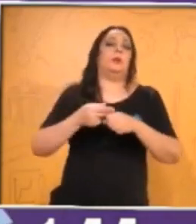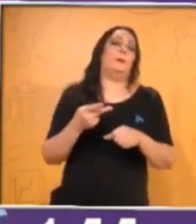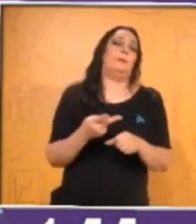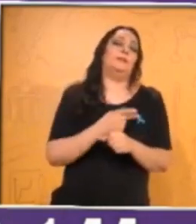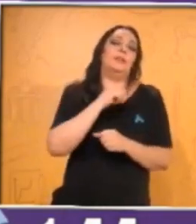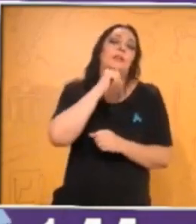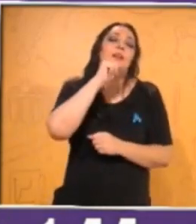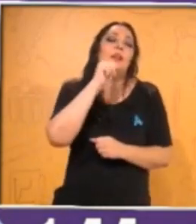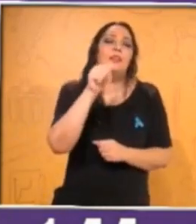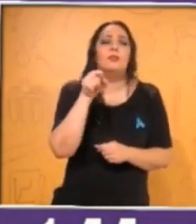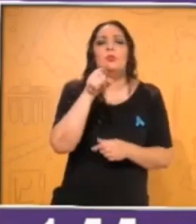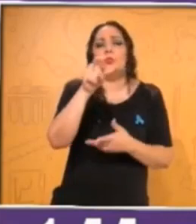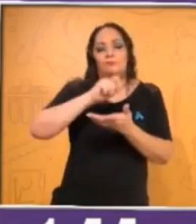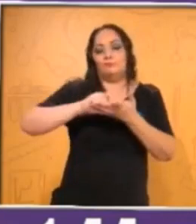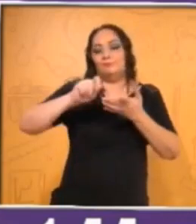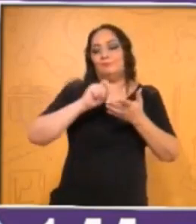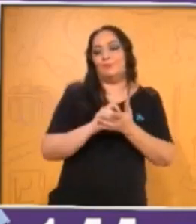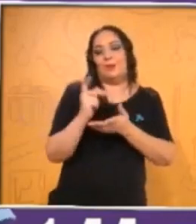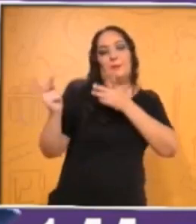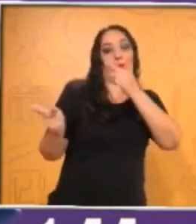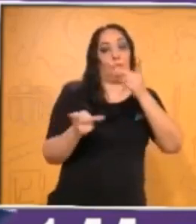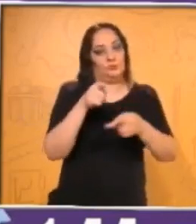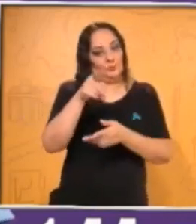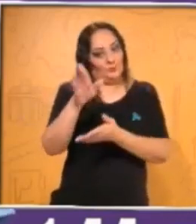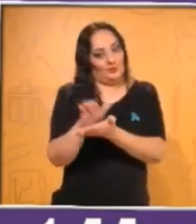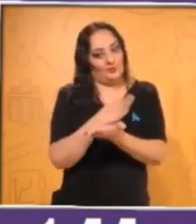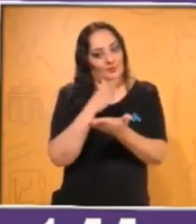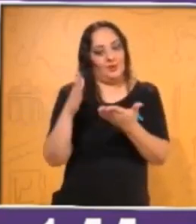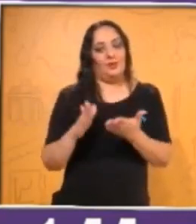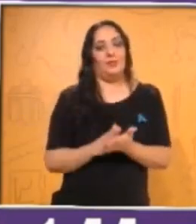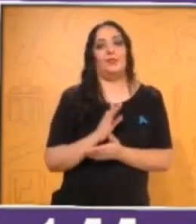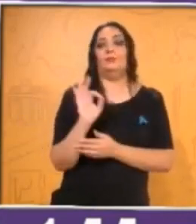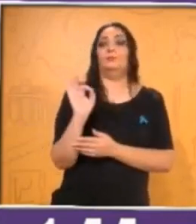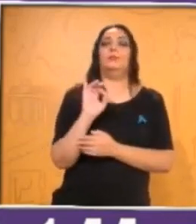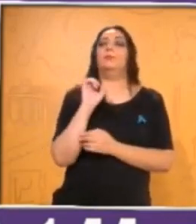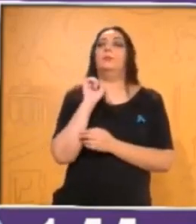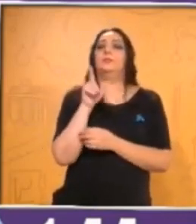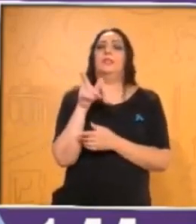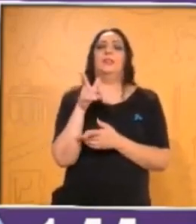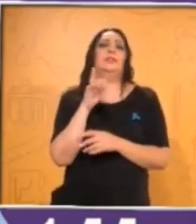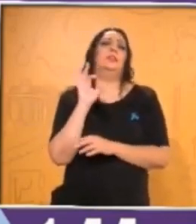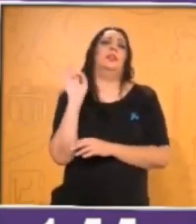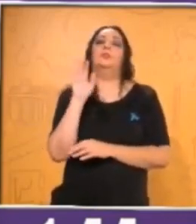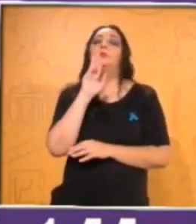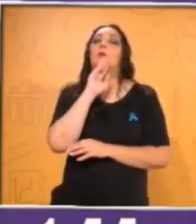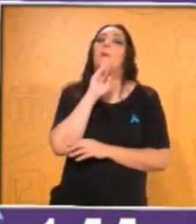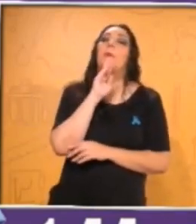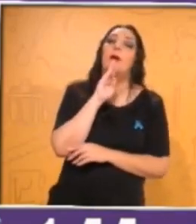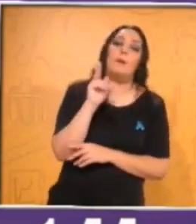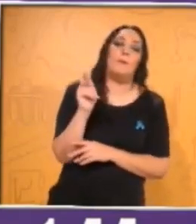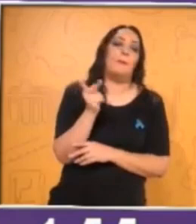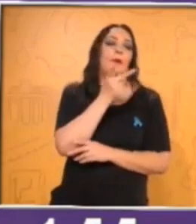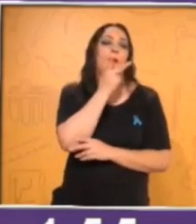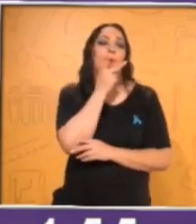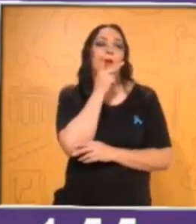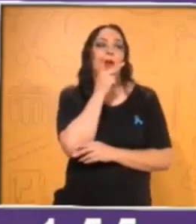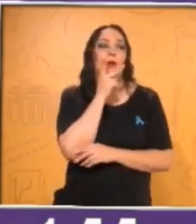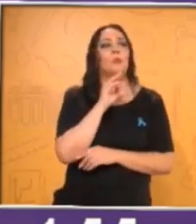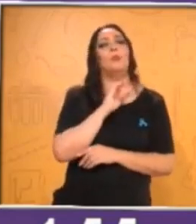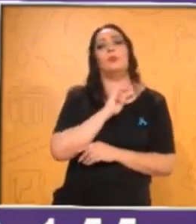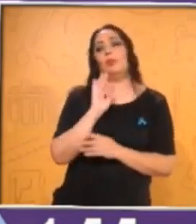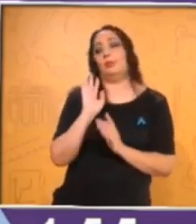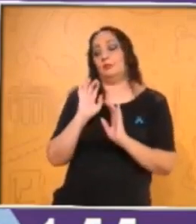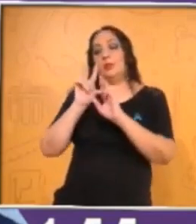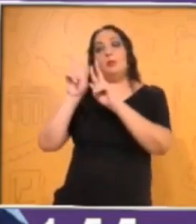nada, apúntame las preguntas ahí. Y el cuestionario queda abierto por si tú, mamá, papá, está abierto en la